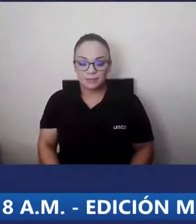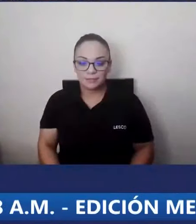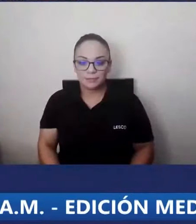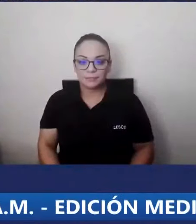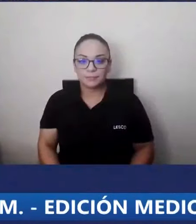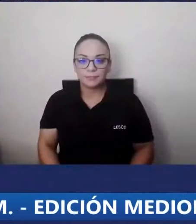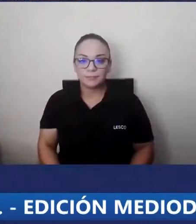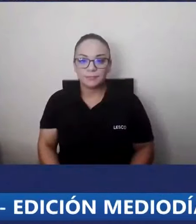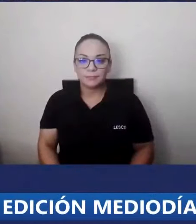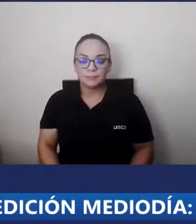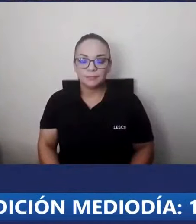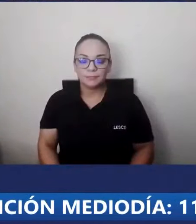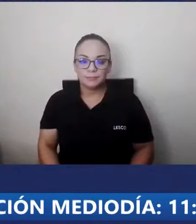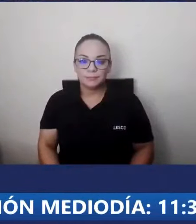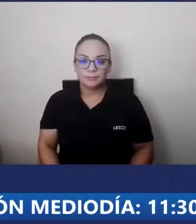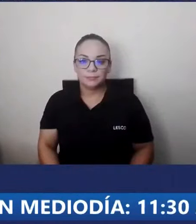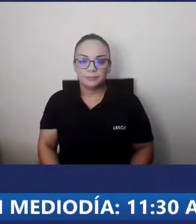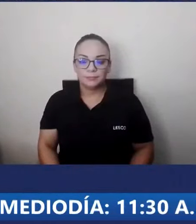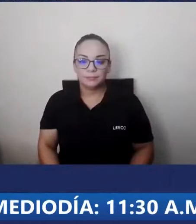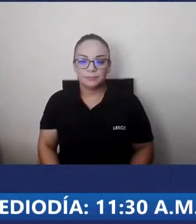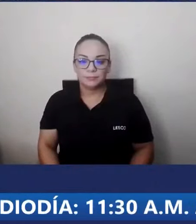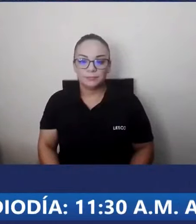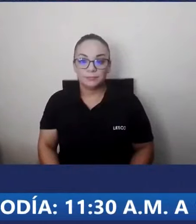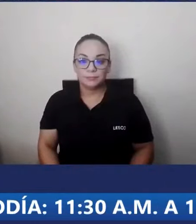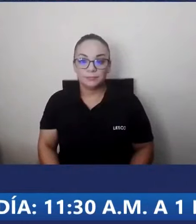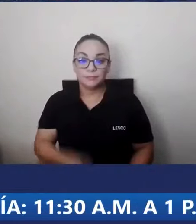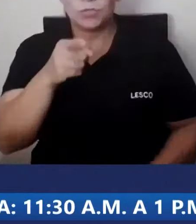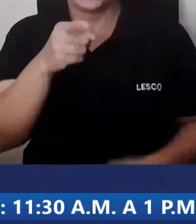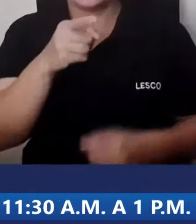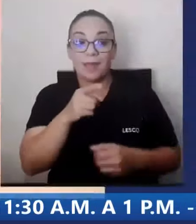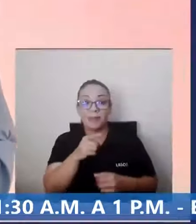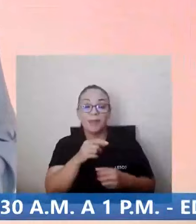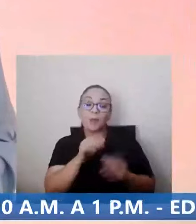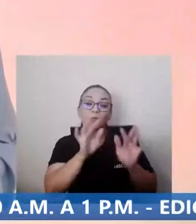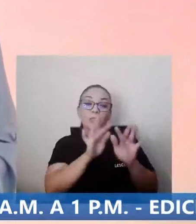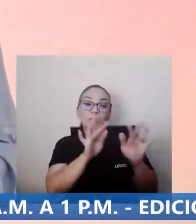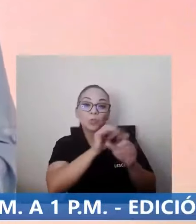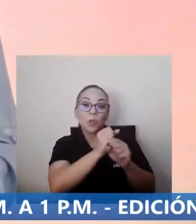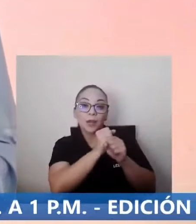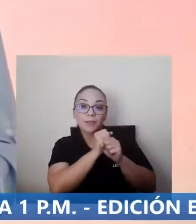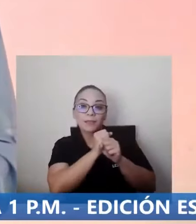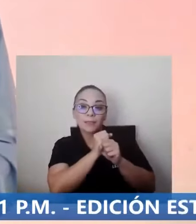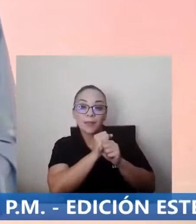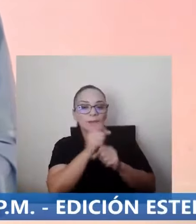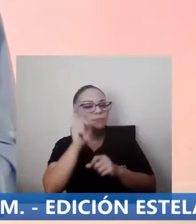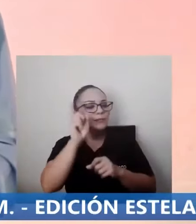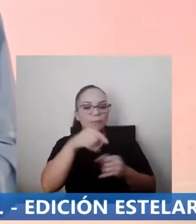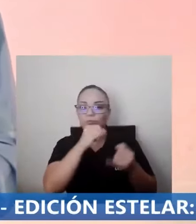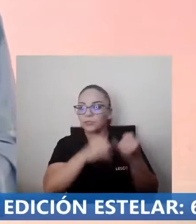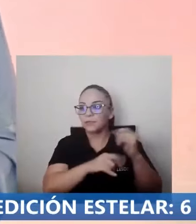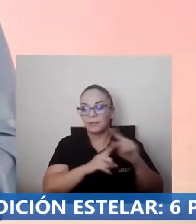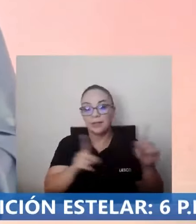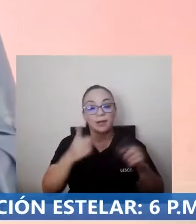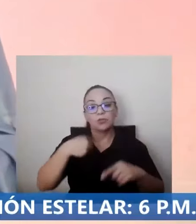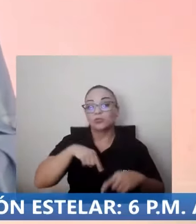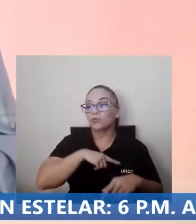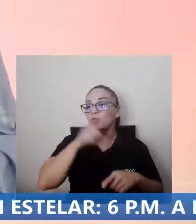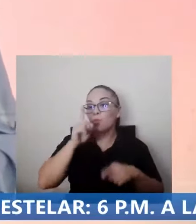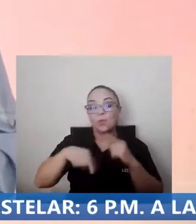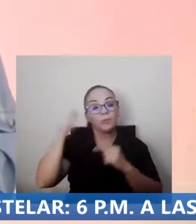Ese sesgo garantista tiene que irse y nosotros no podemos. Nosotros no podemos desde el